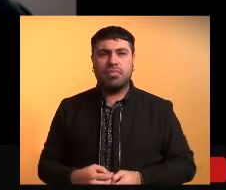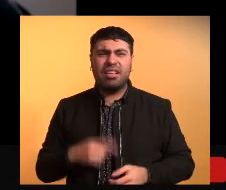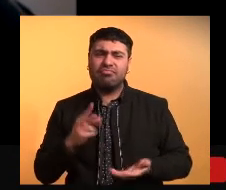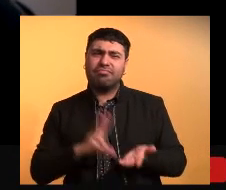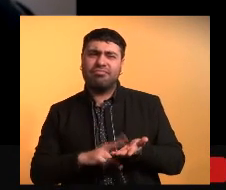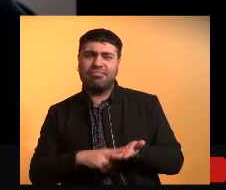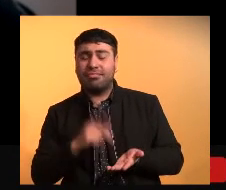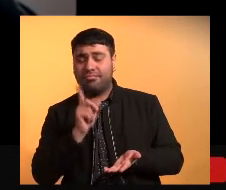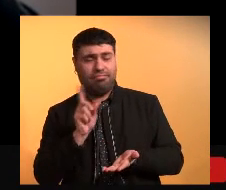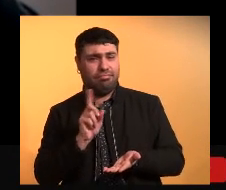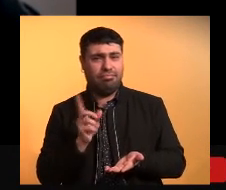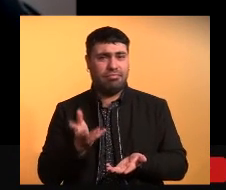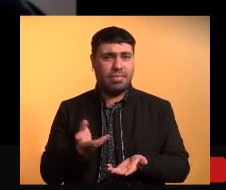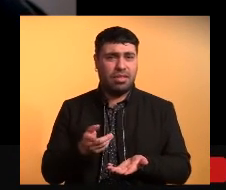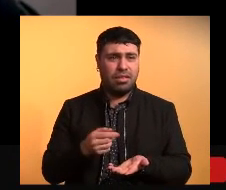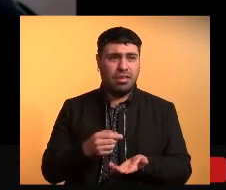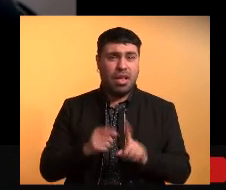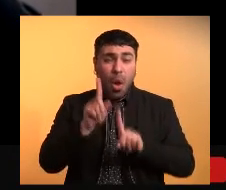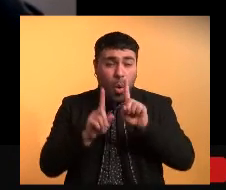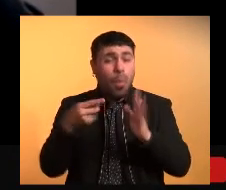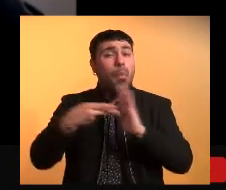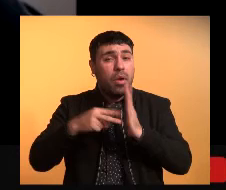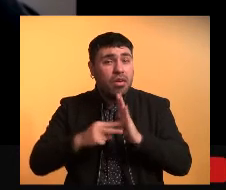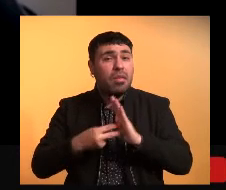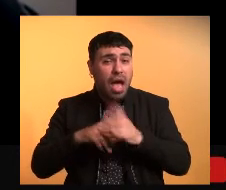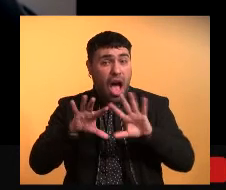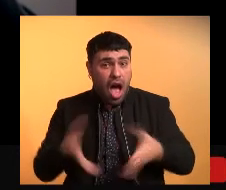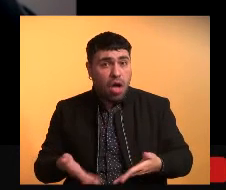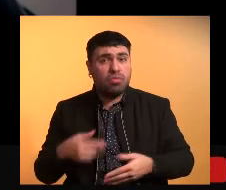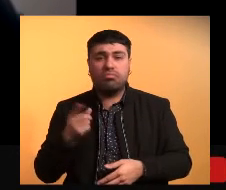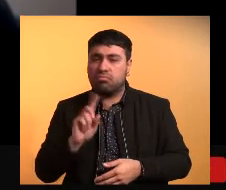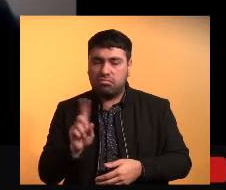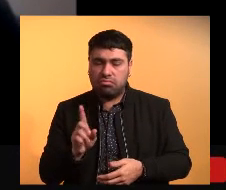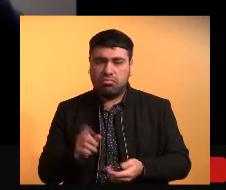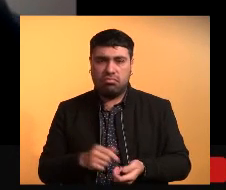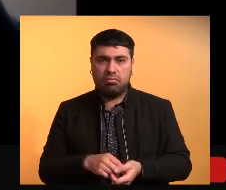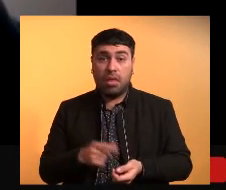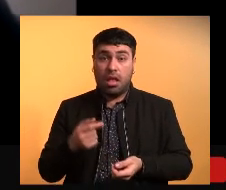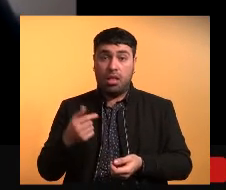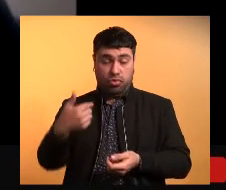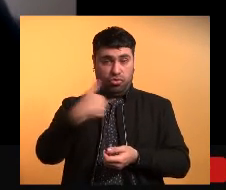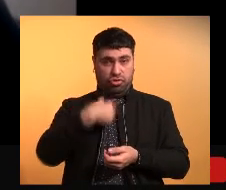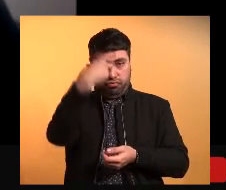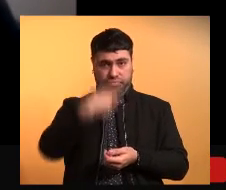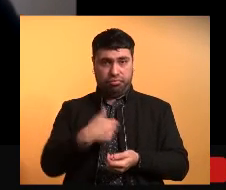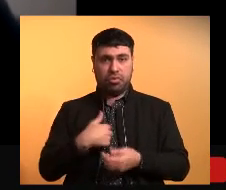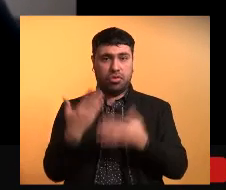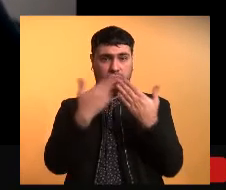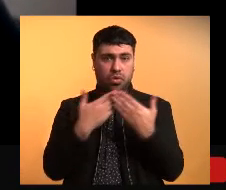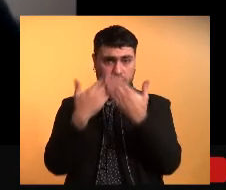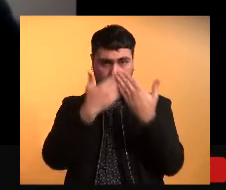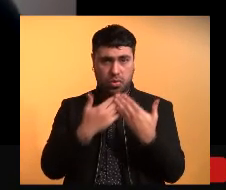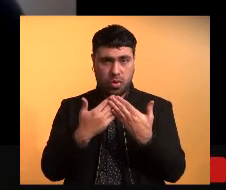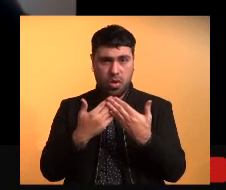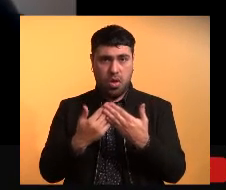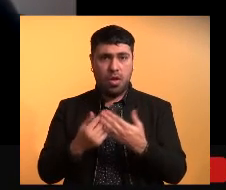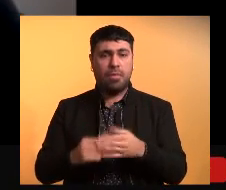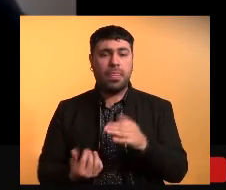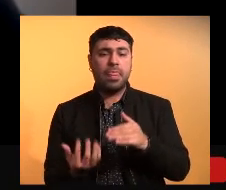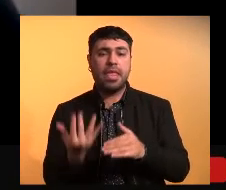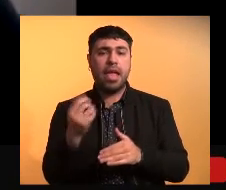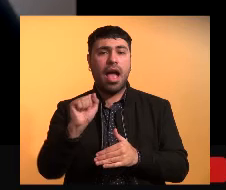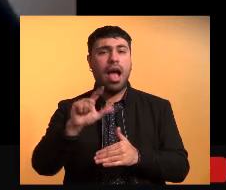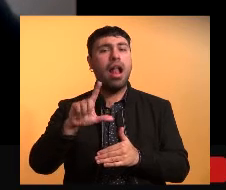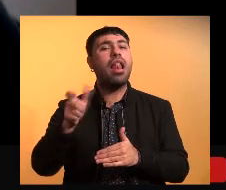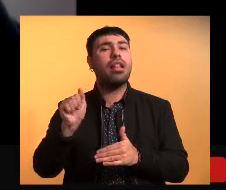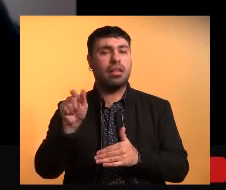no, porque, bueno, en mi caso, lo que yo hago es estudiar principalmente estas algas que están en las rocas, estas algas de